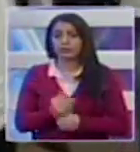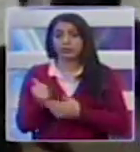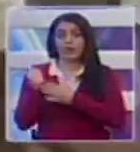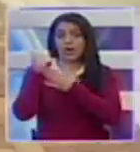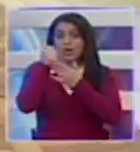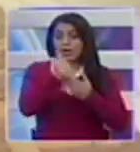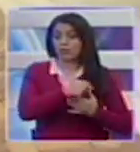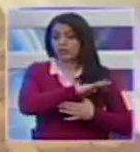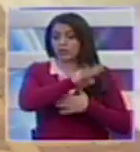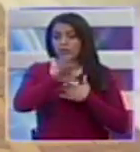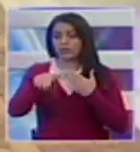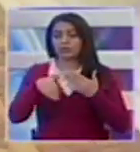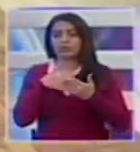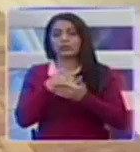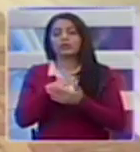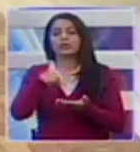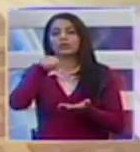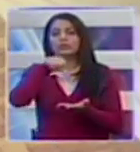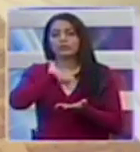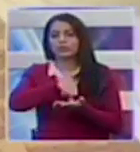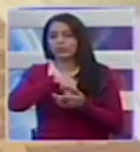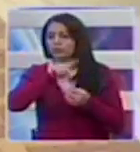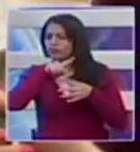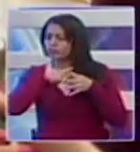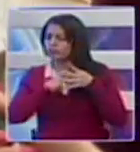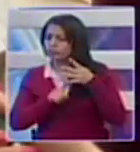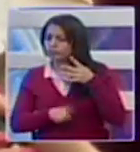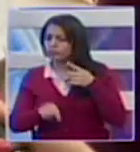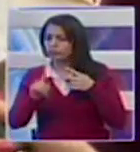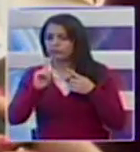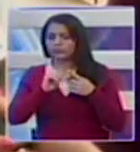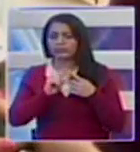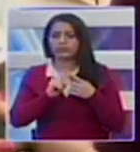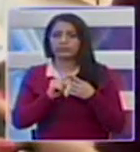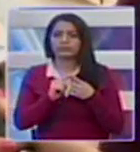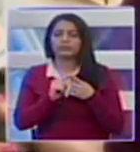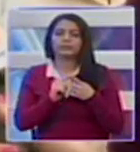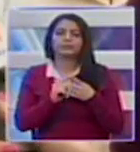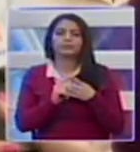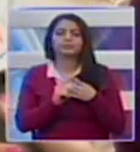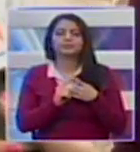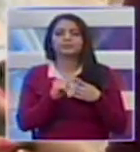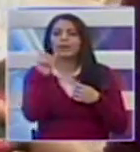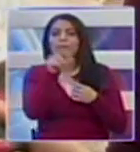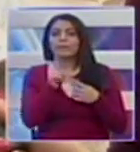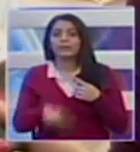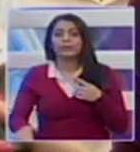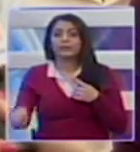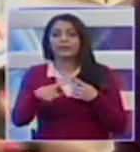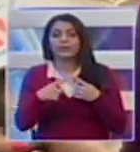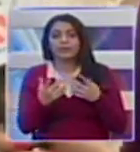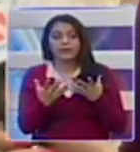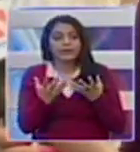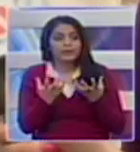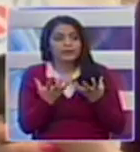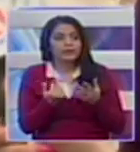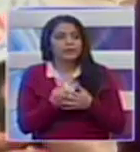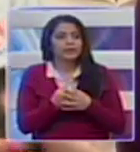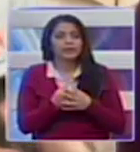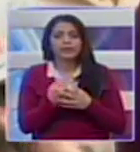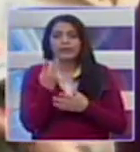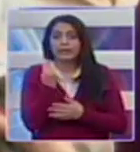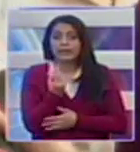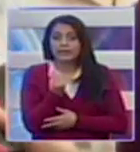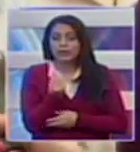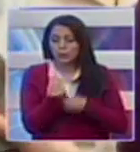al crecimiento económico por varios motivos. La gente desea que el dinero del pueblo no se emplee sino en su